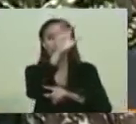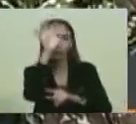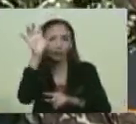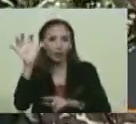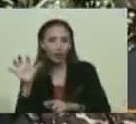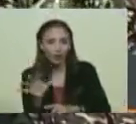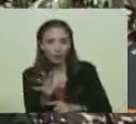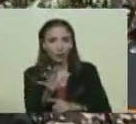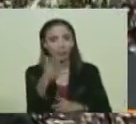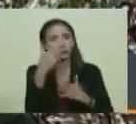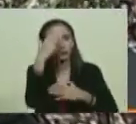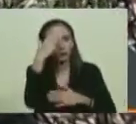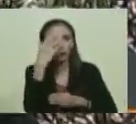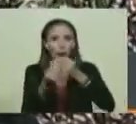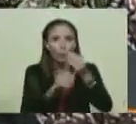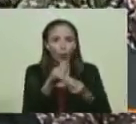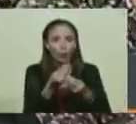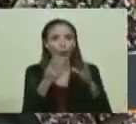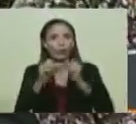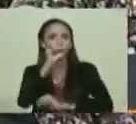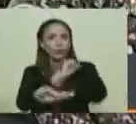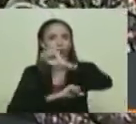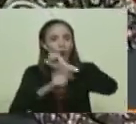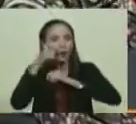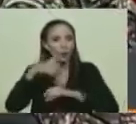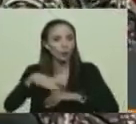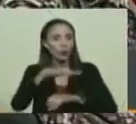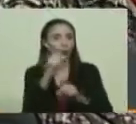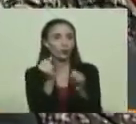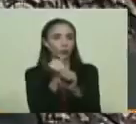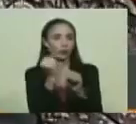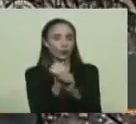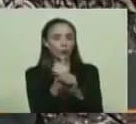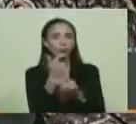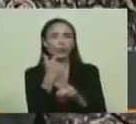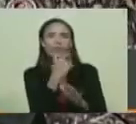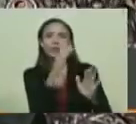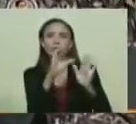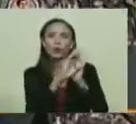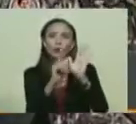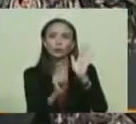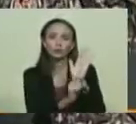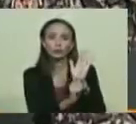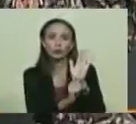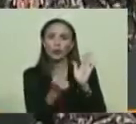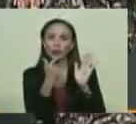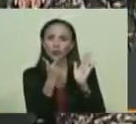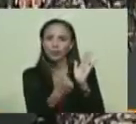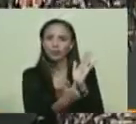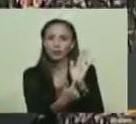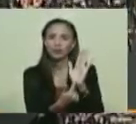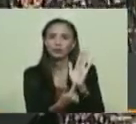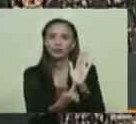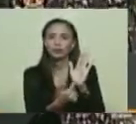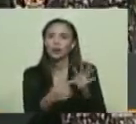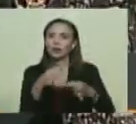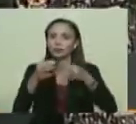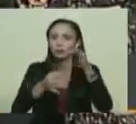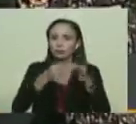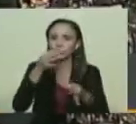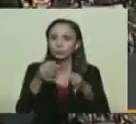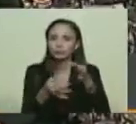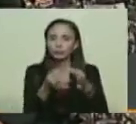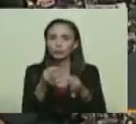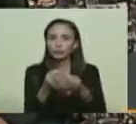mater de la seguridad ciudadana. La Constitución de la República Bolivariana de Venezuela, en su preámbulo,